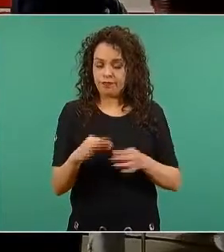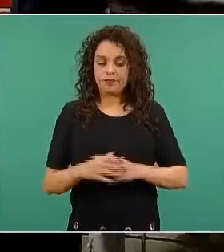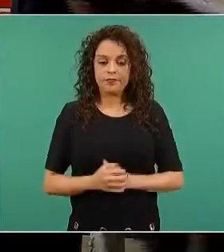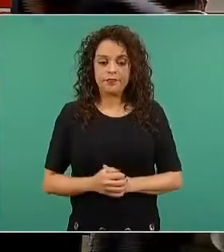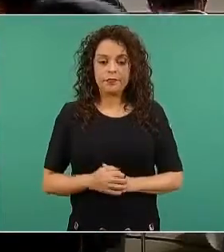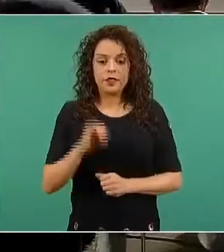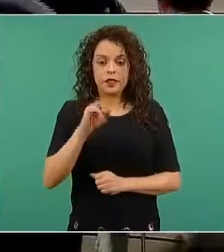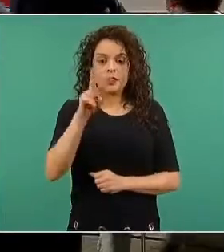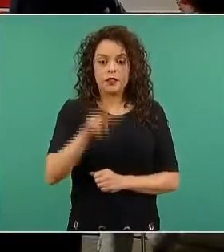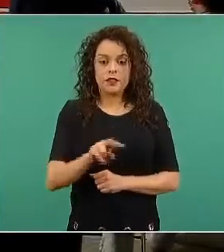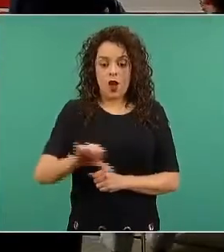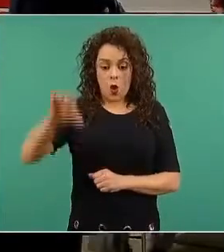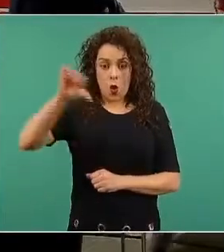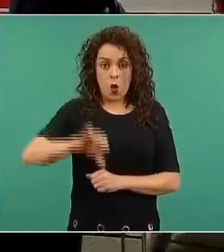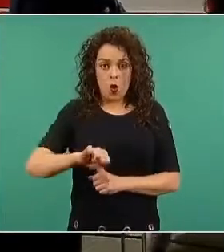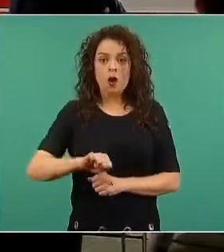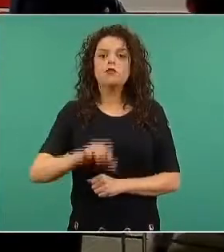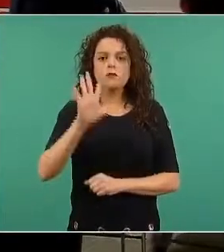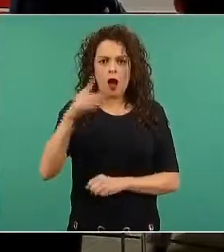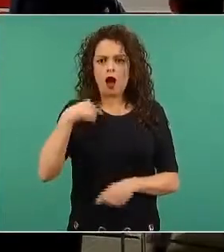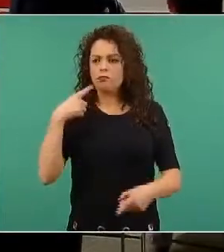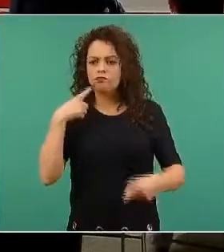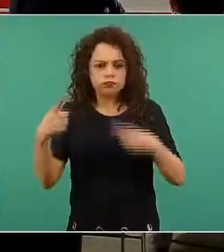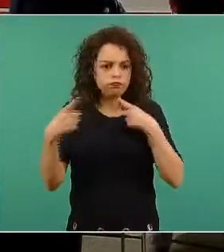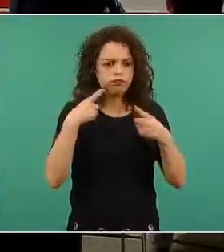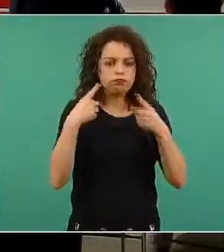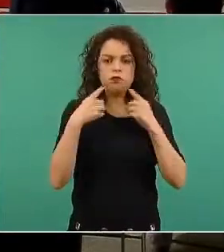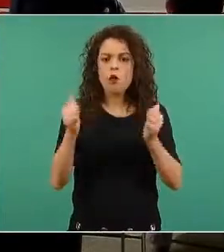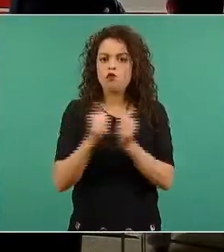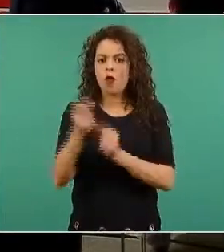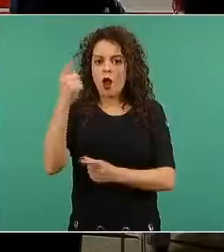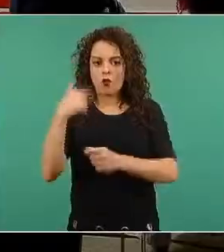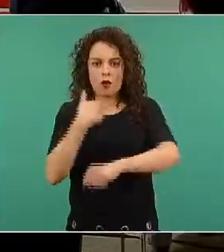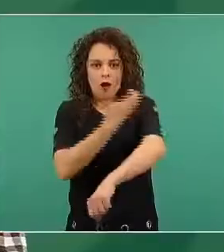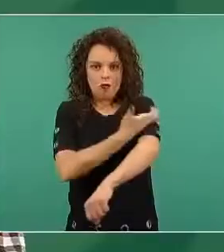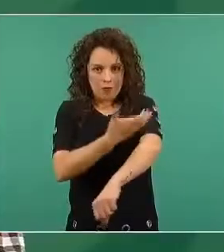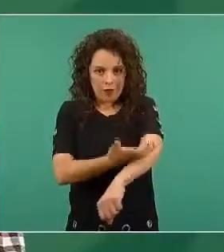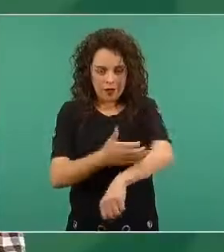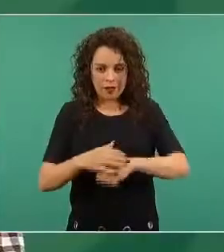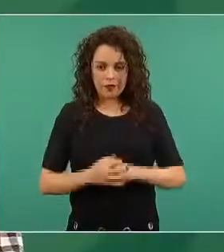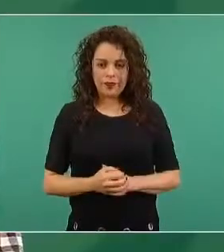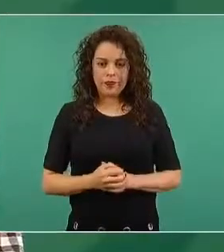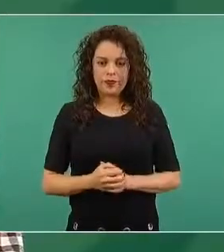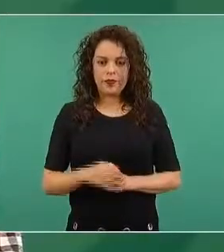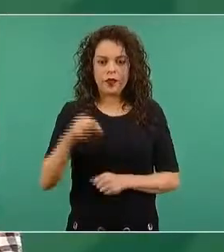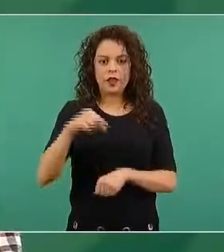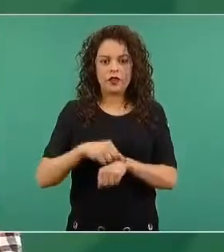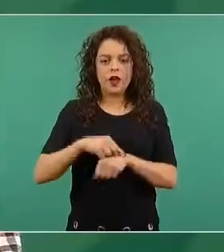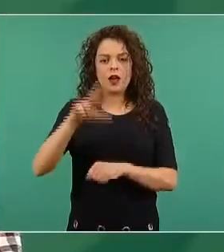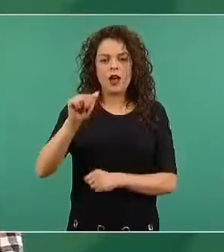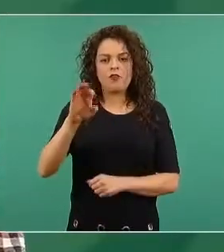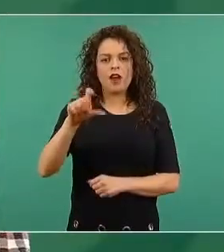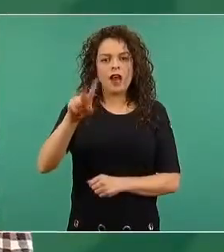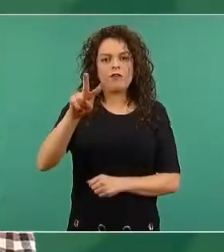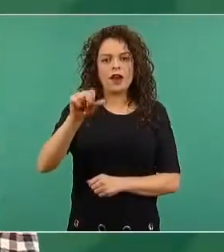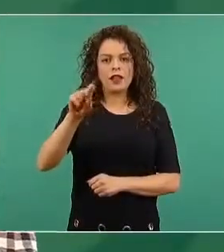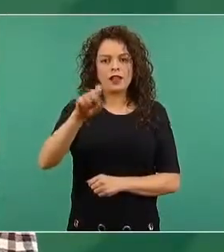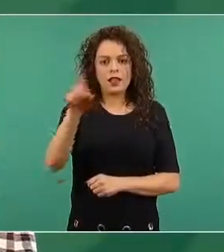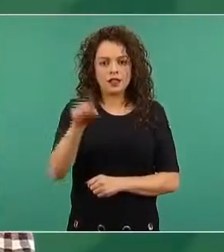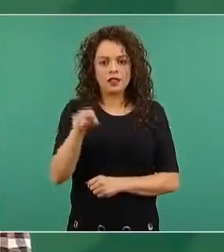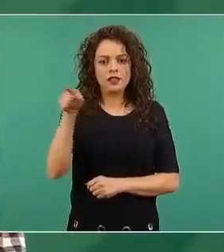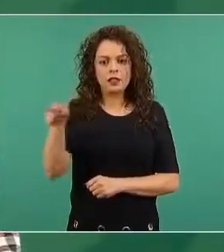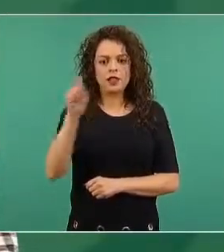Efectivamente, hoy precisamente tuve varias conversaciones con algunos colegas clínicos, el doctor Rafael Valdés, quien es